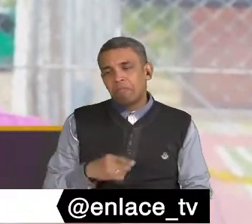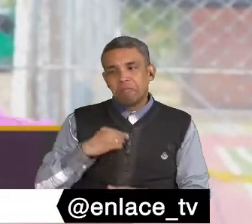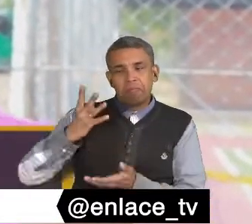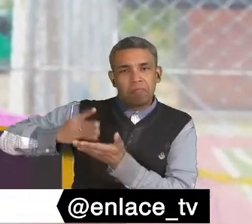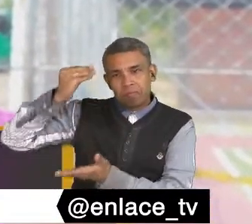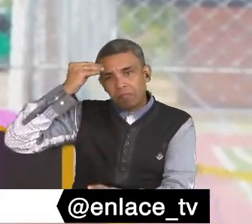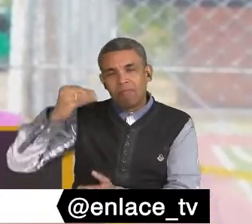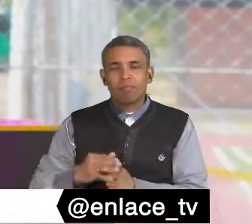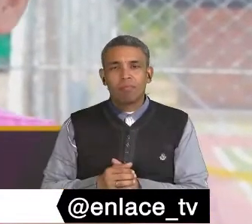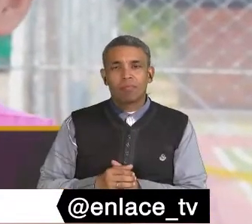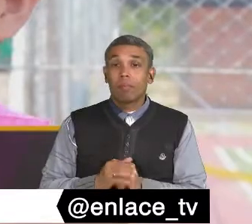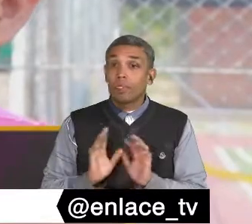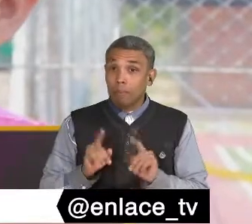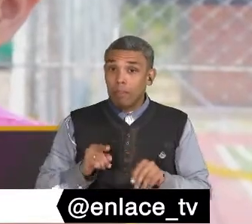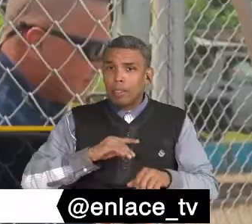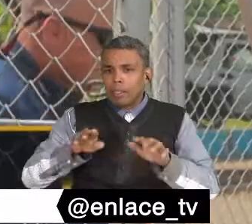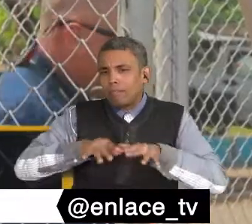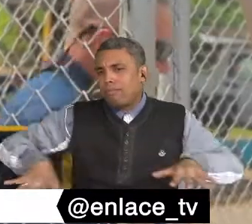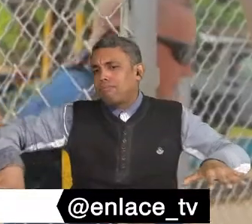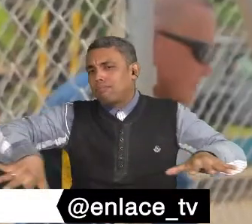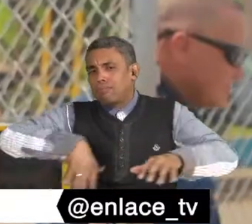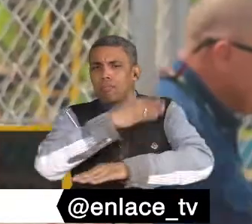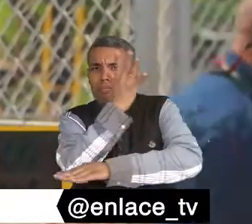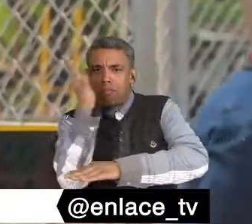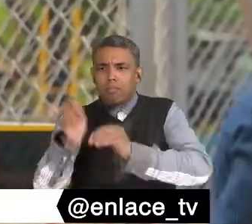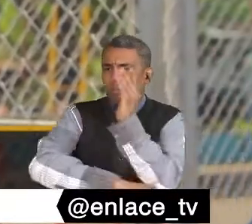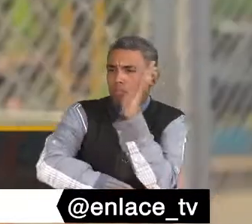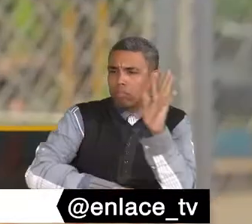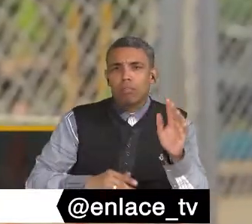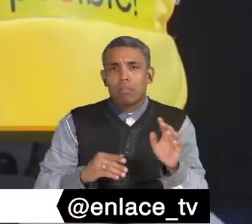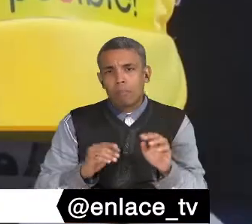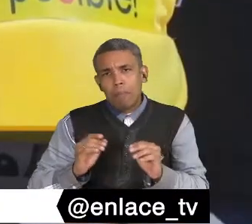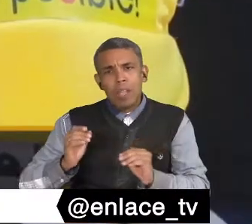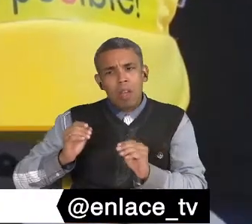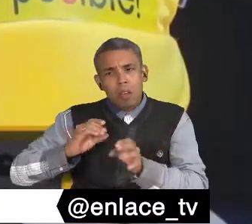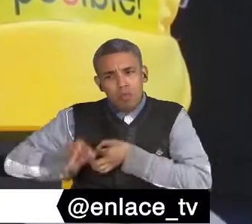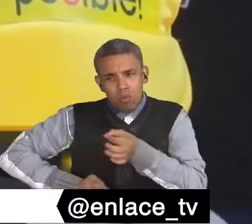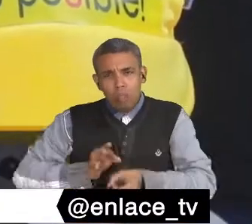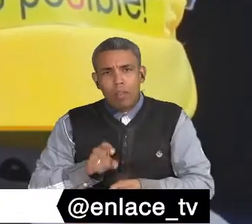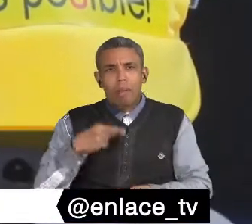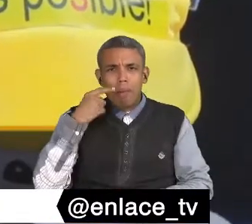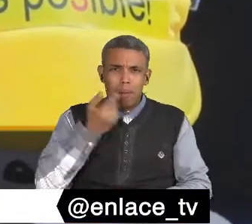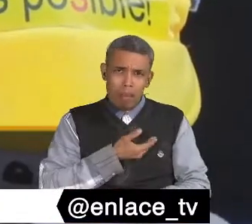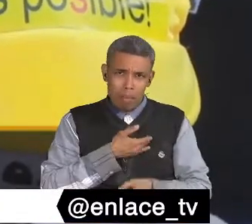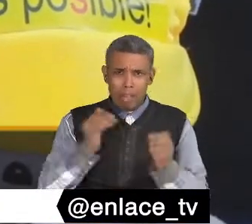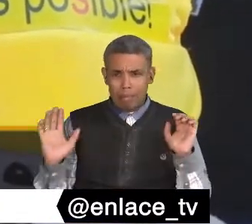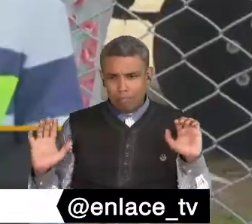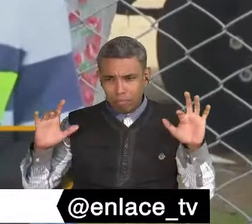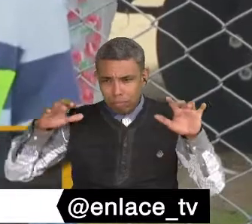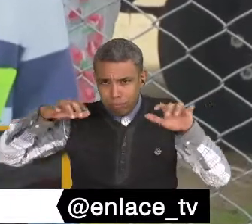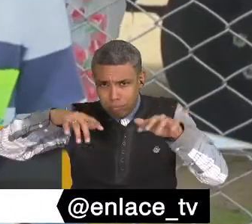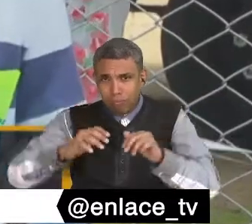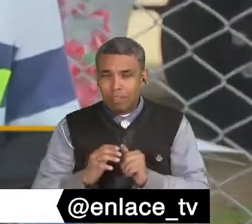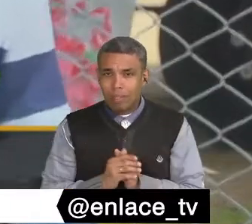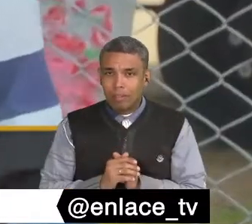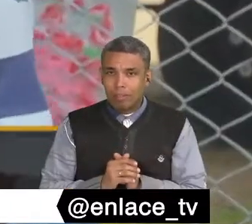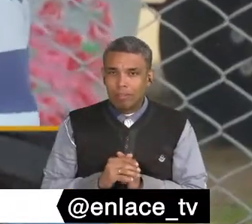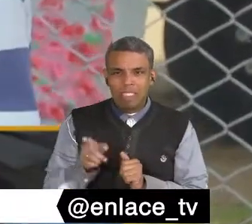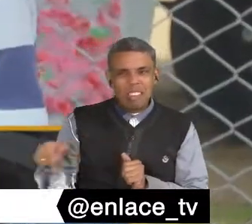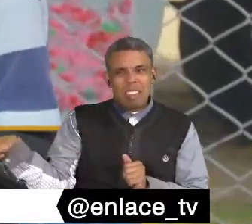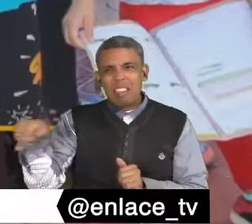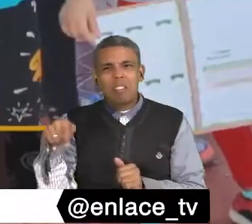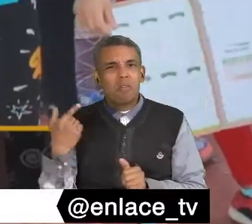Y de cuidar el medio ambiente. Entre tanto, padres de familia y los menores asistentes a la actividad ambiental aseguraron que con esas